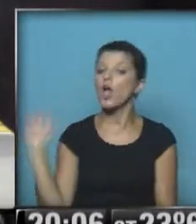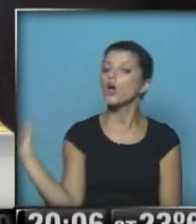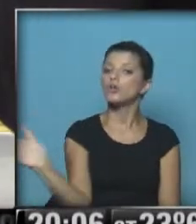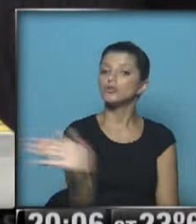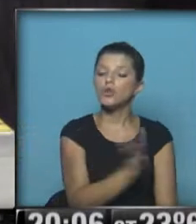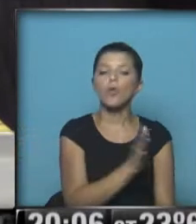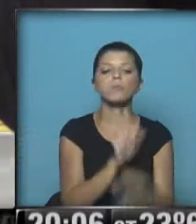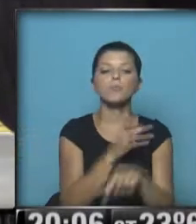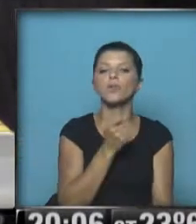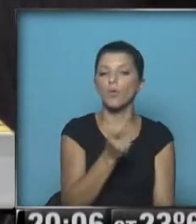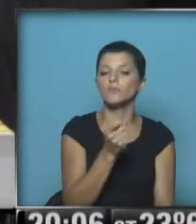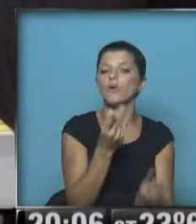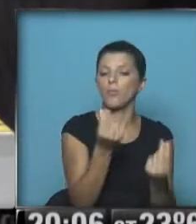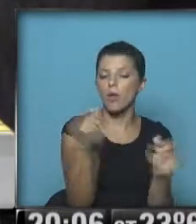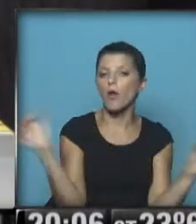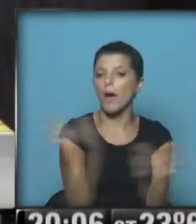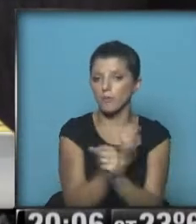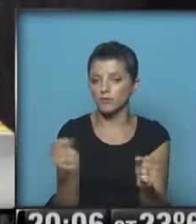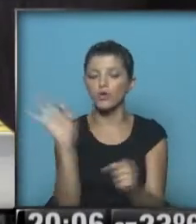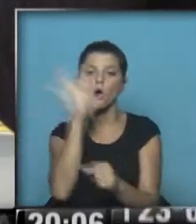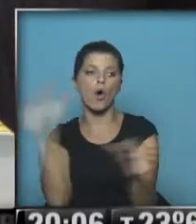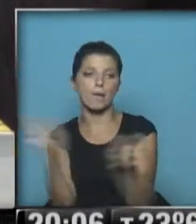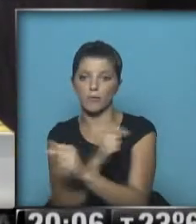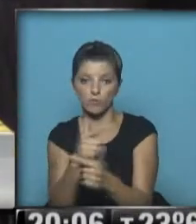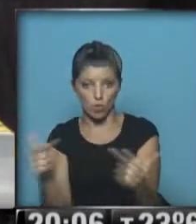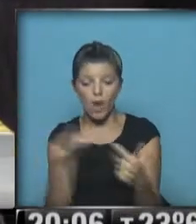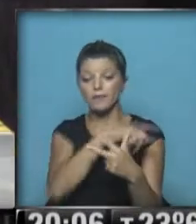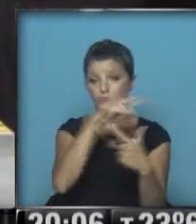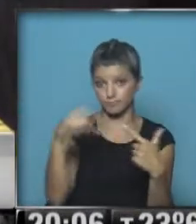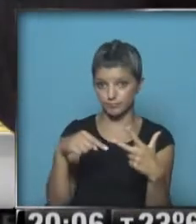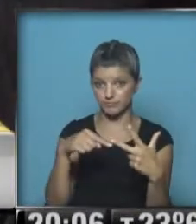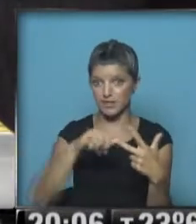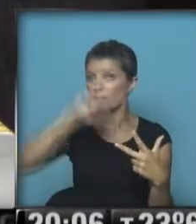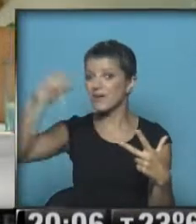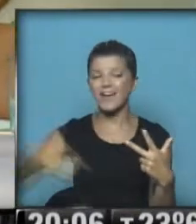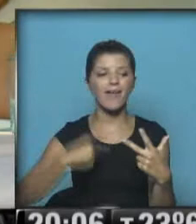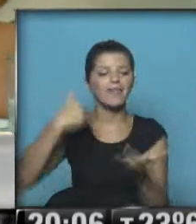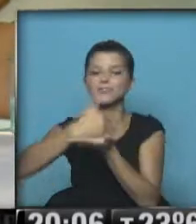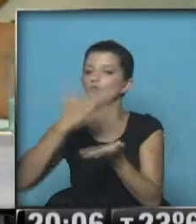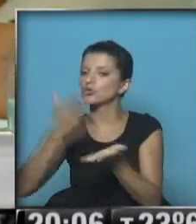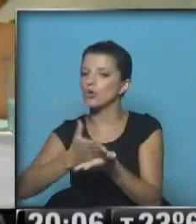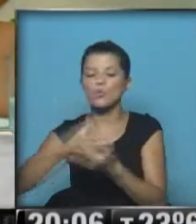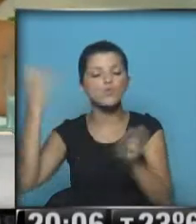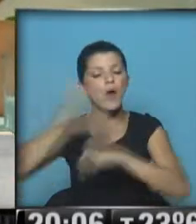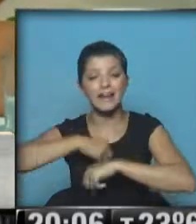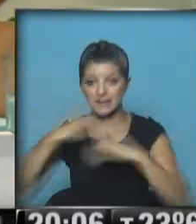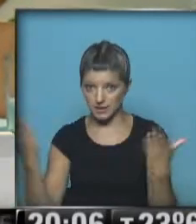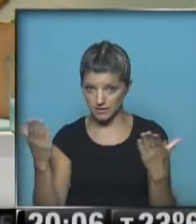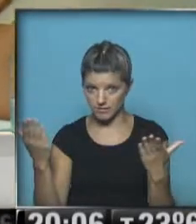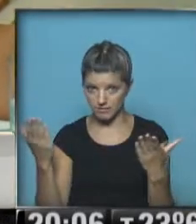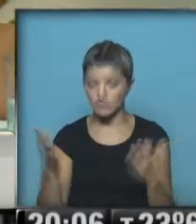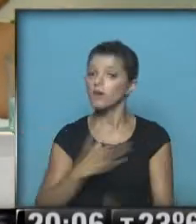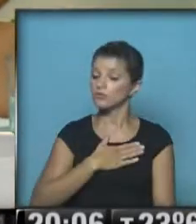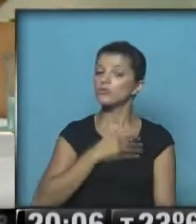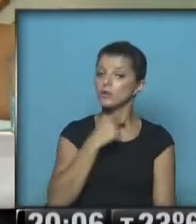de valor de aprobación o desaprobación provenga del ámbito del que provenga yo quiero